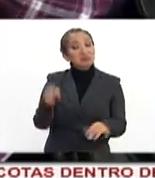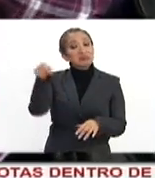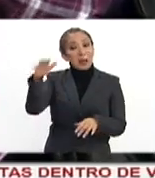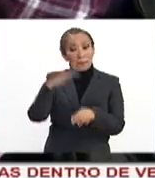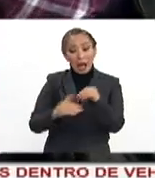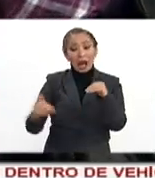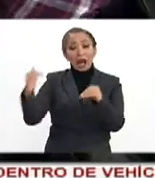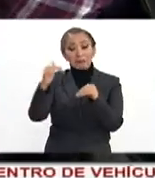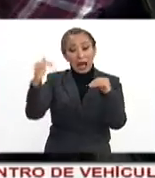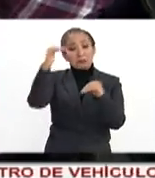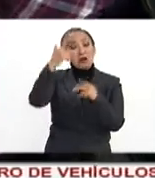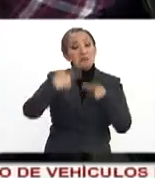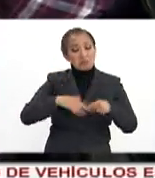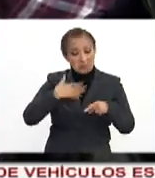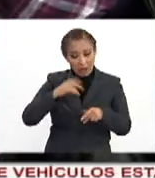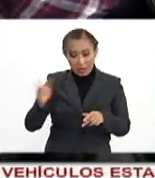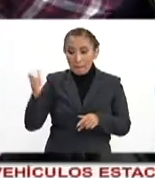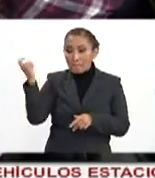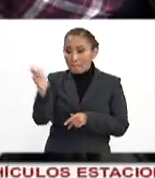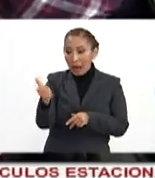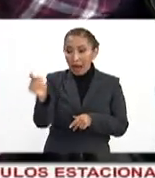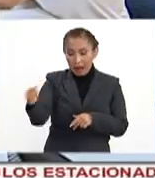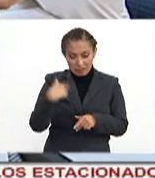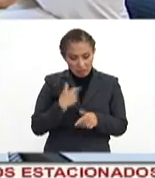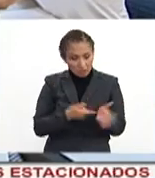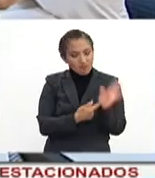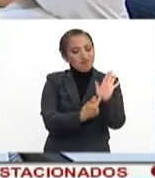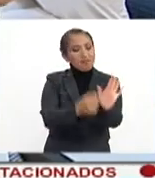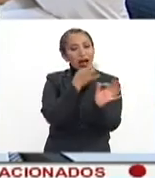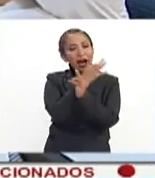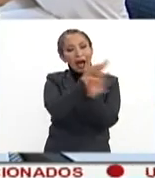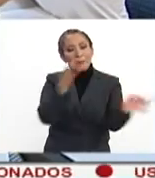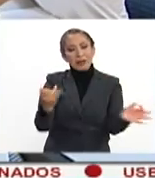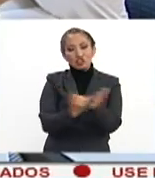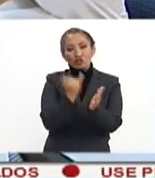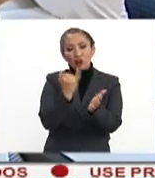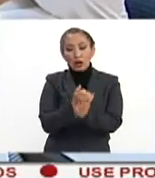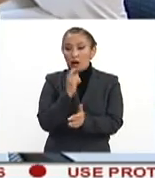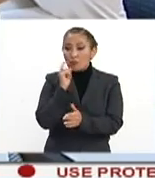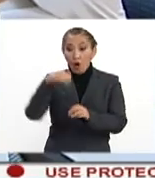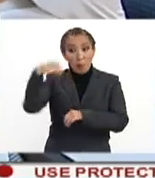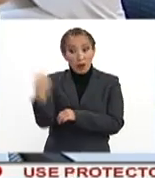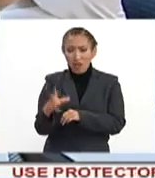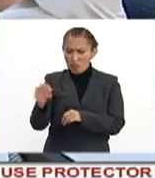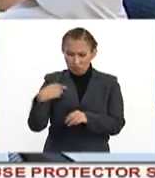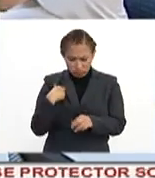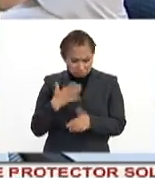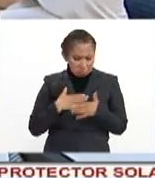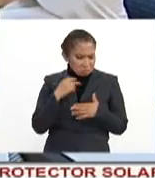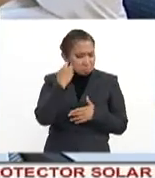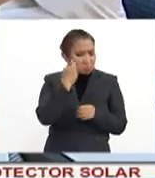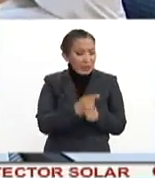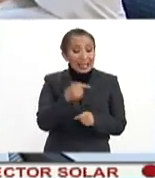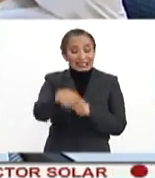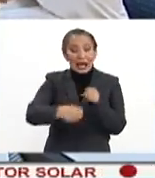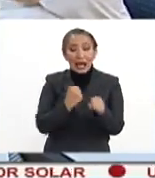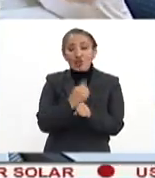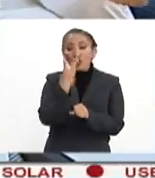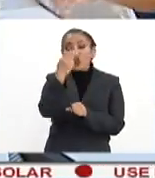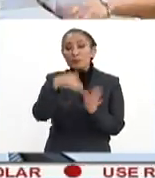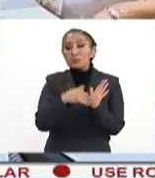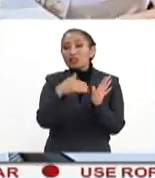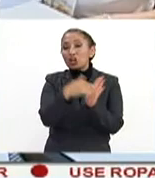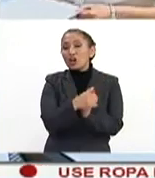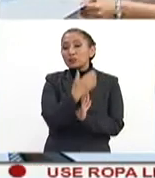cada vez son más las personas asalariadas que presentan esta declaración aun cuando no están obligados. Este año así lo hicieron casi